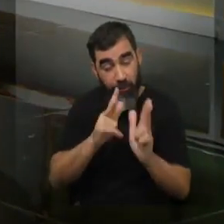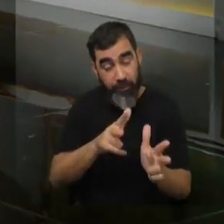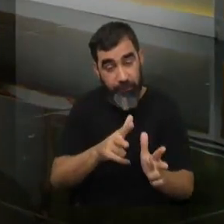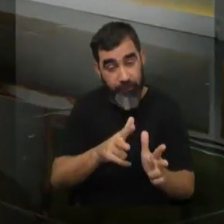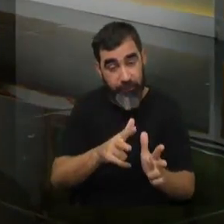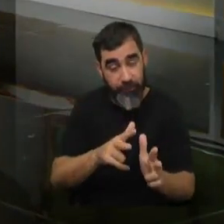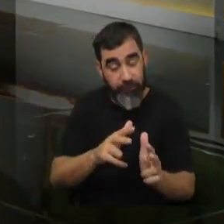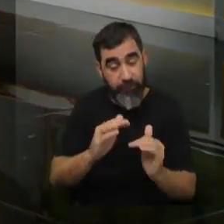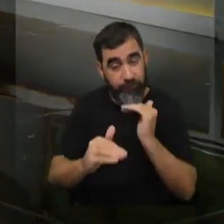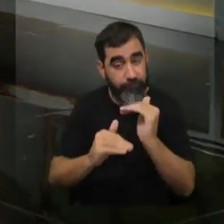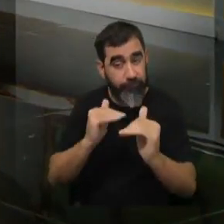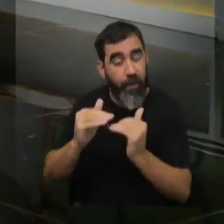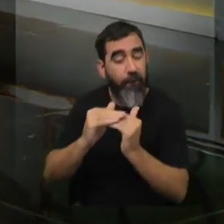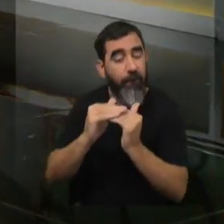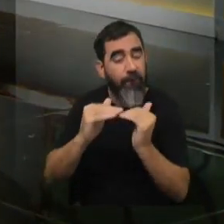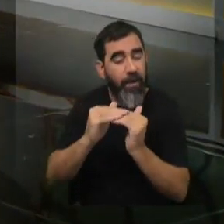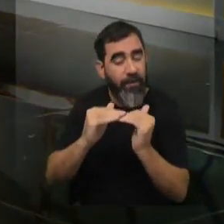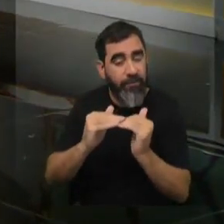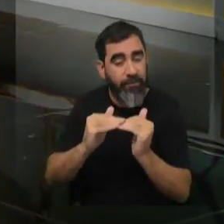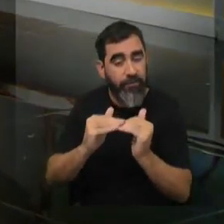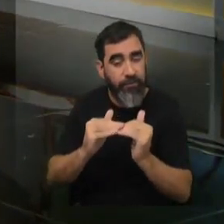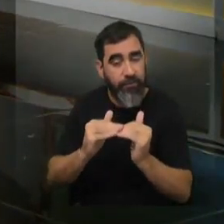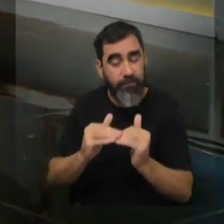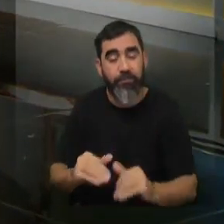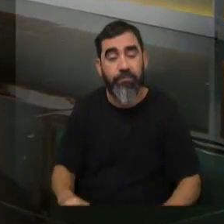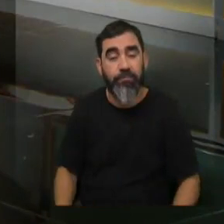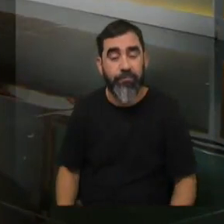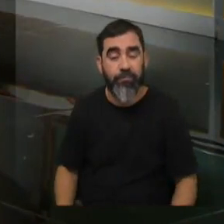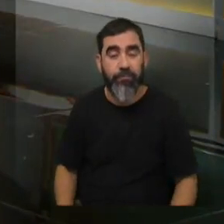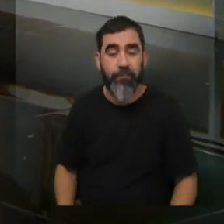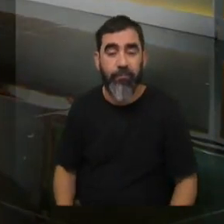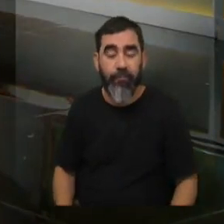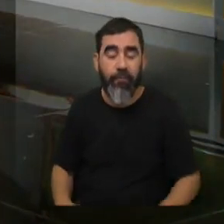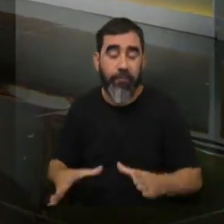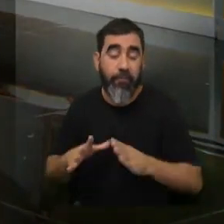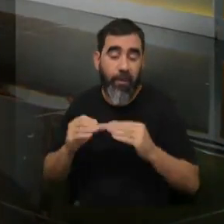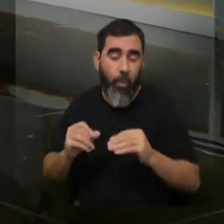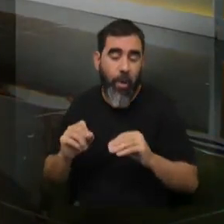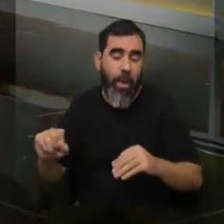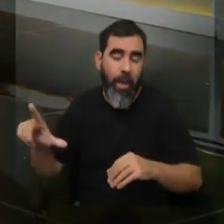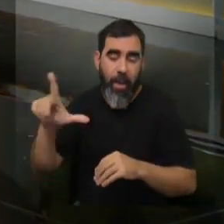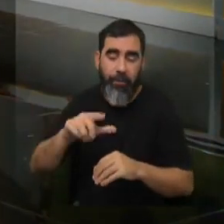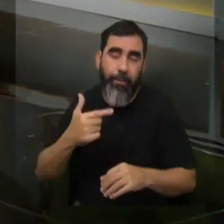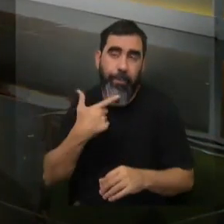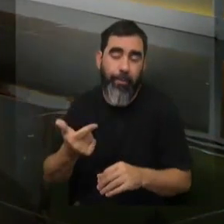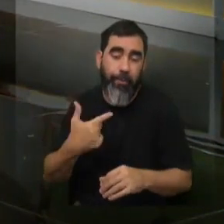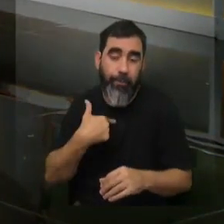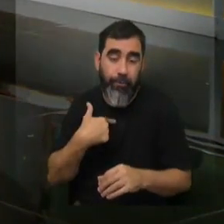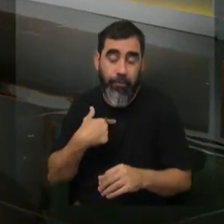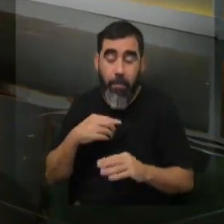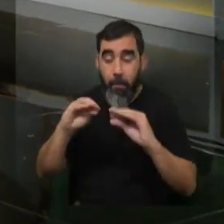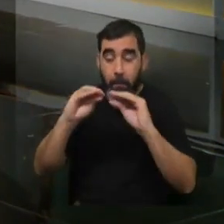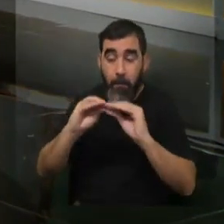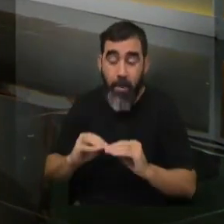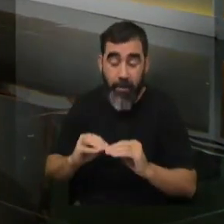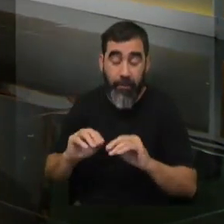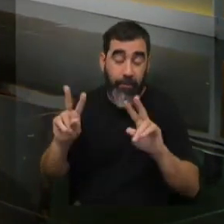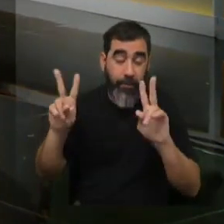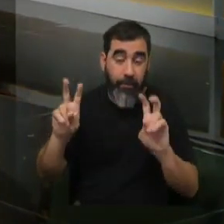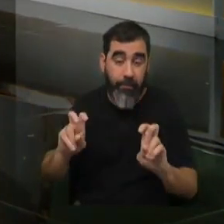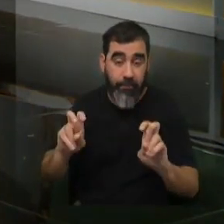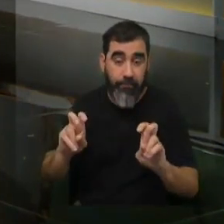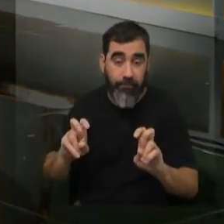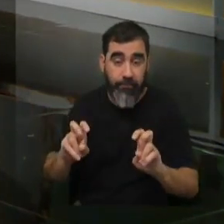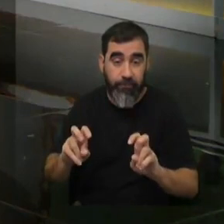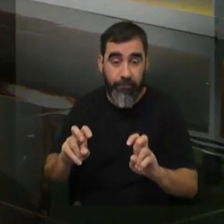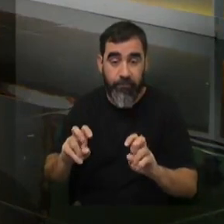un nivel más básico, más de educación primaria o liceal, ¿no? Porque cuando alguien está en el trayecto matemático, bueno, como explican